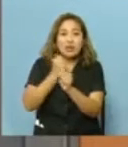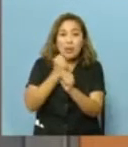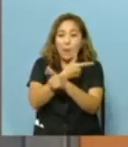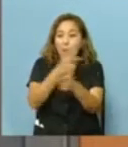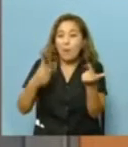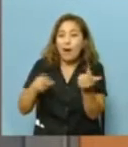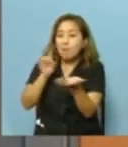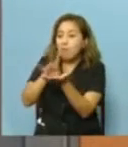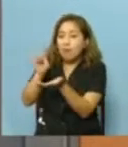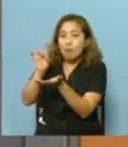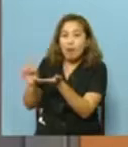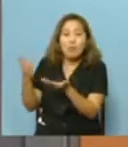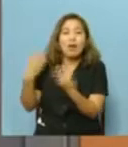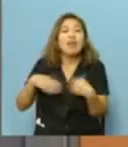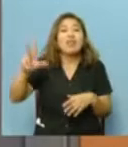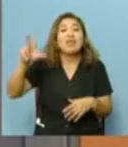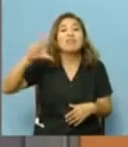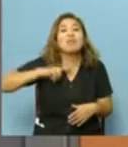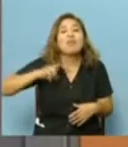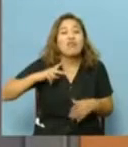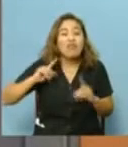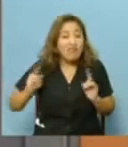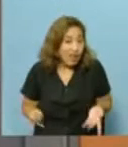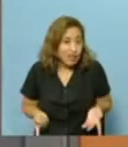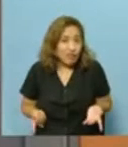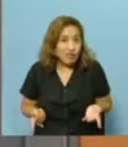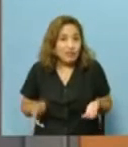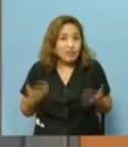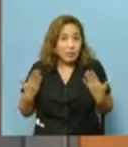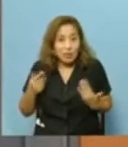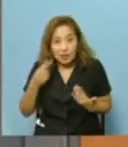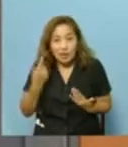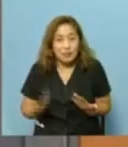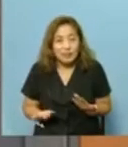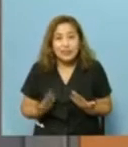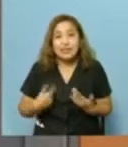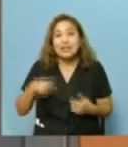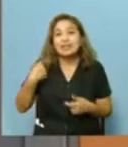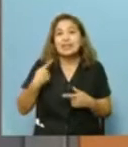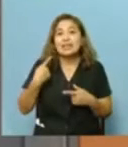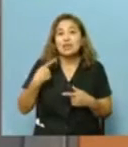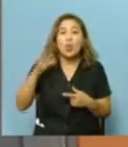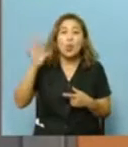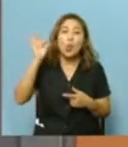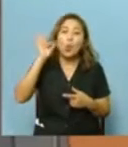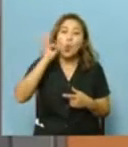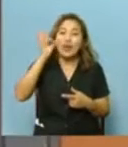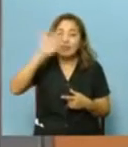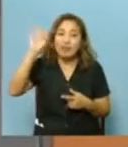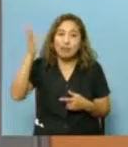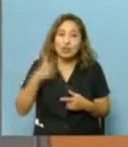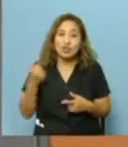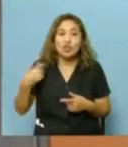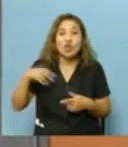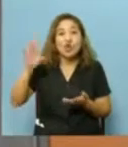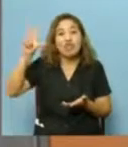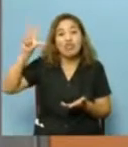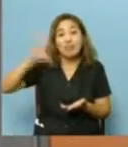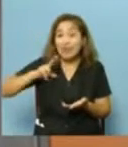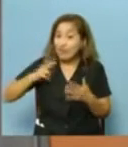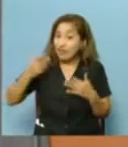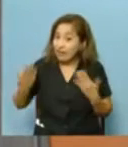del sector privado registrado se considera que la presión tiene que son 40 por ciento de empleo en negro